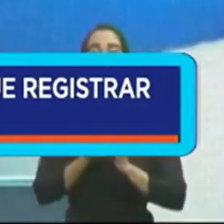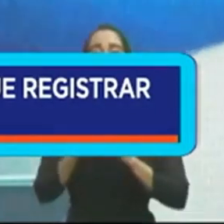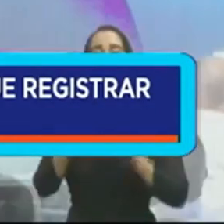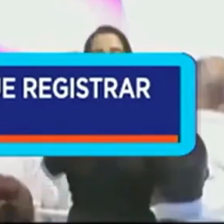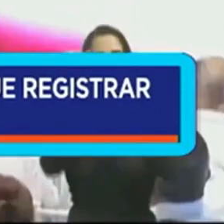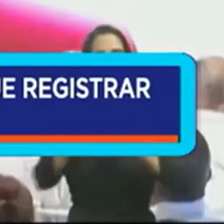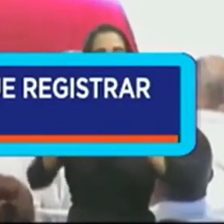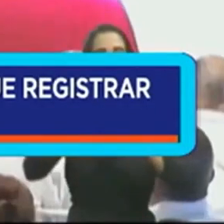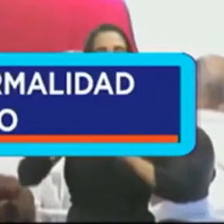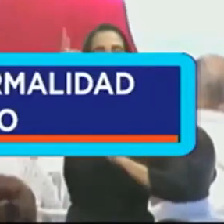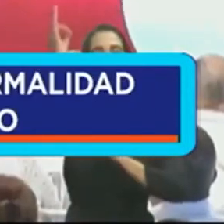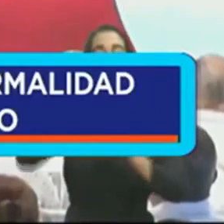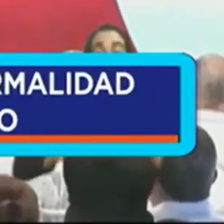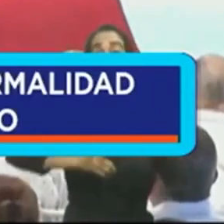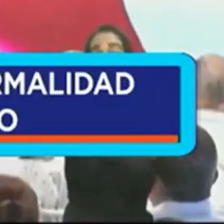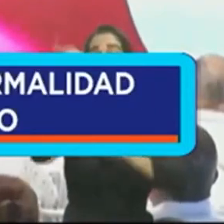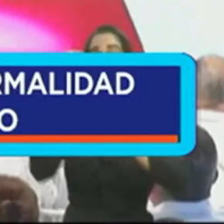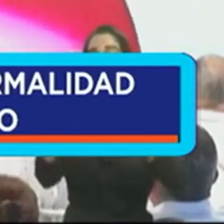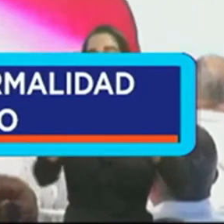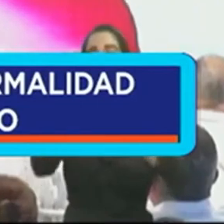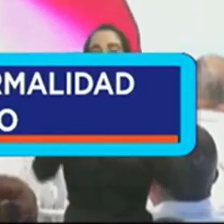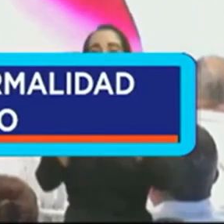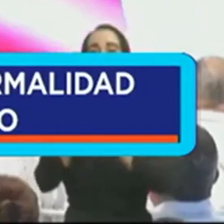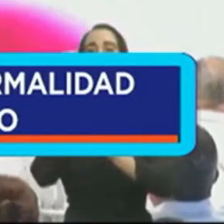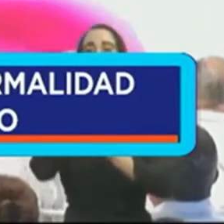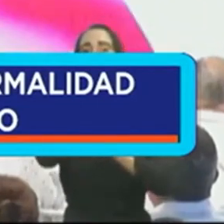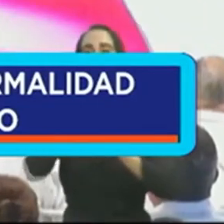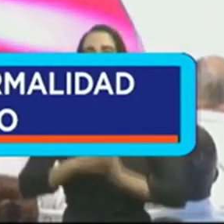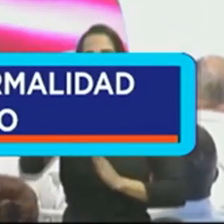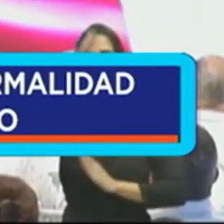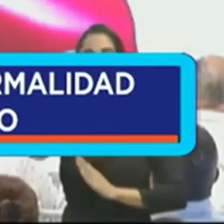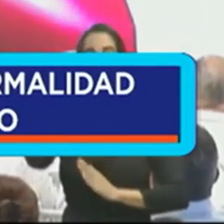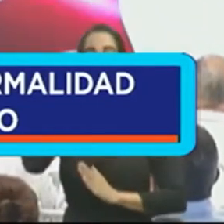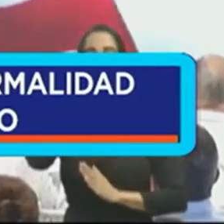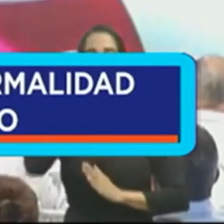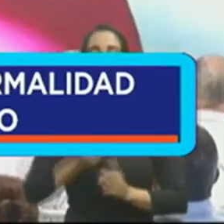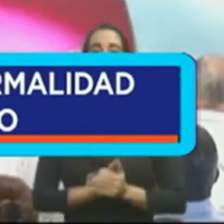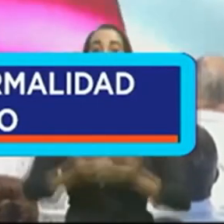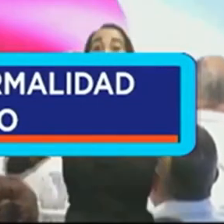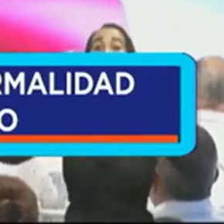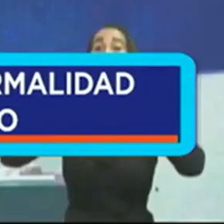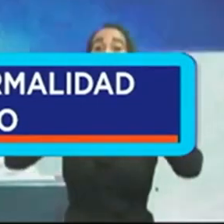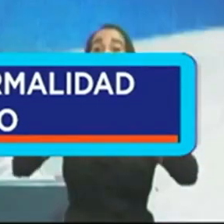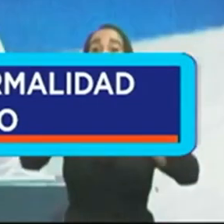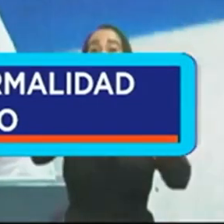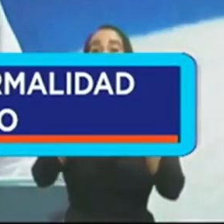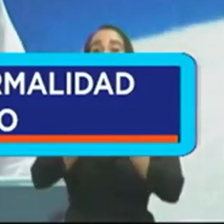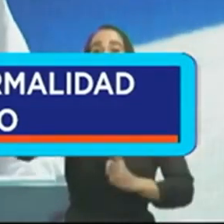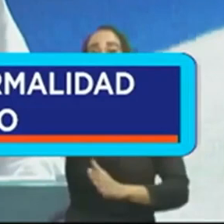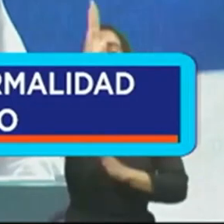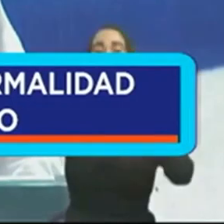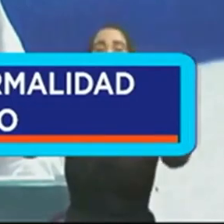futuro de prosperidad y de derechos para todos los dominicanos y para todas las dominicanas. Muchas gracias a todos y